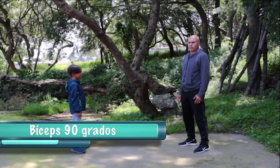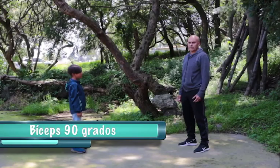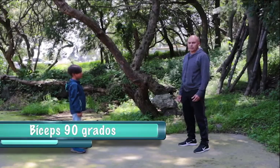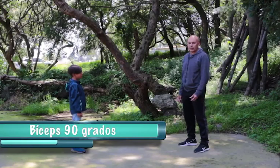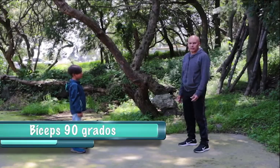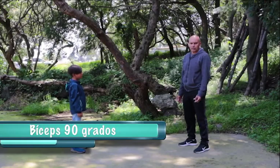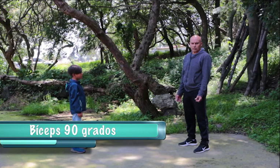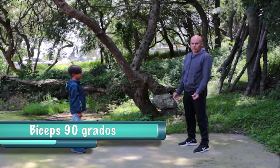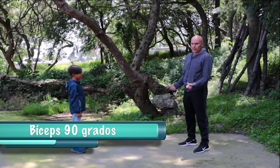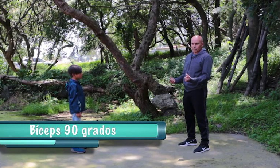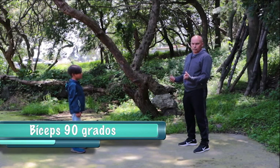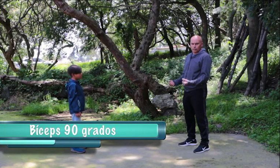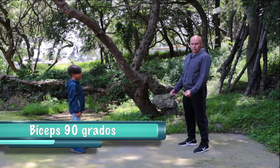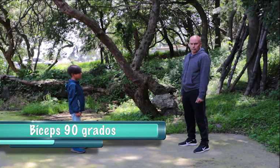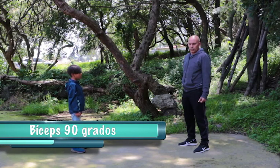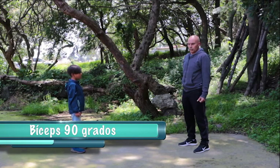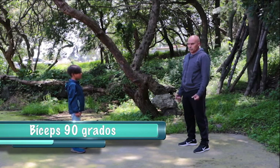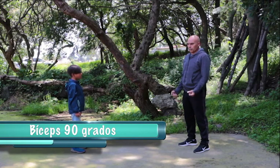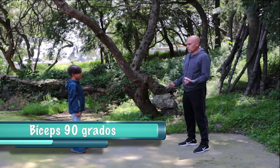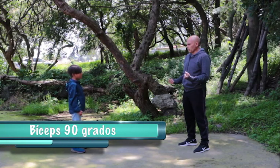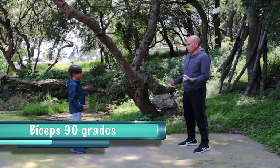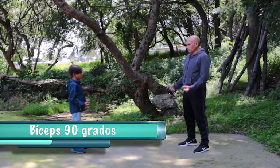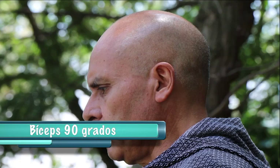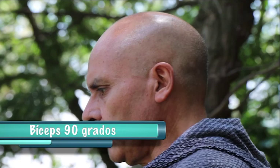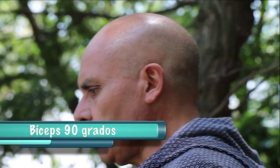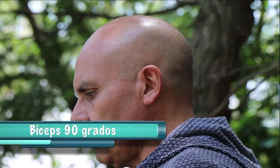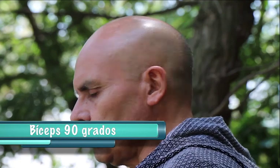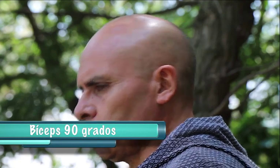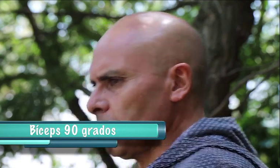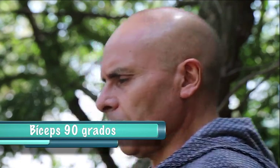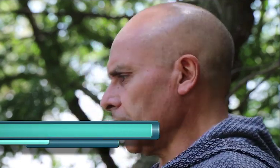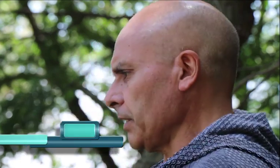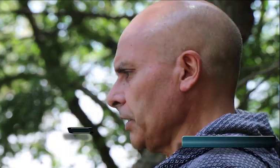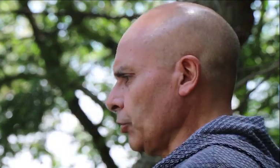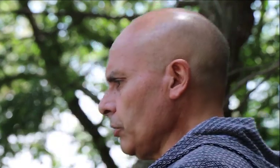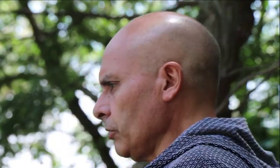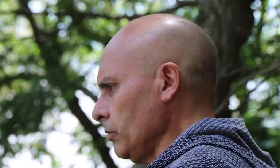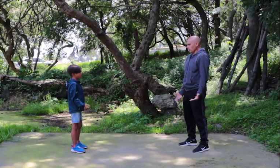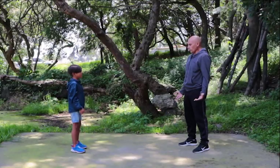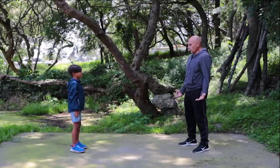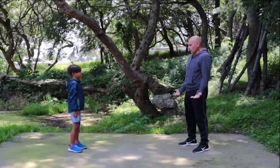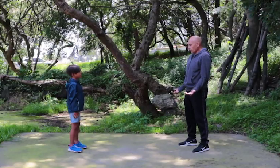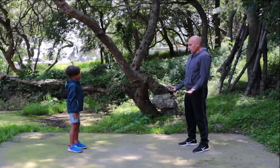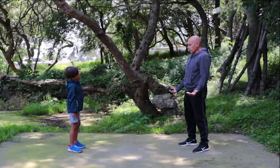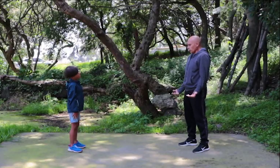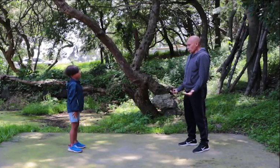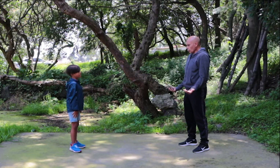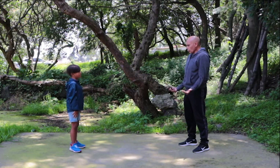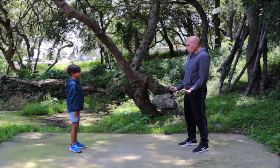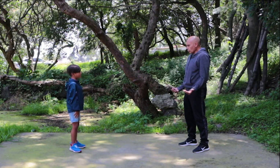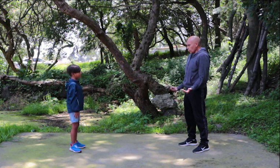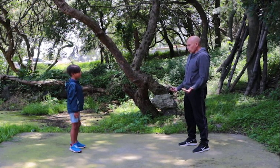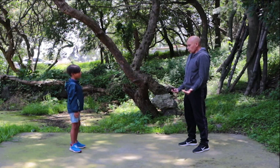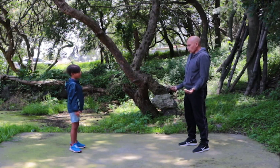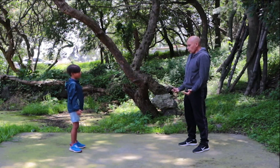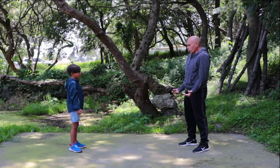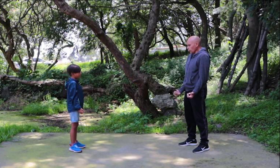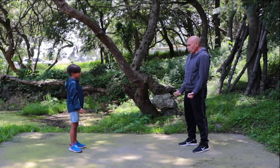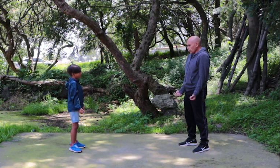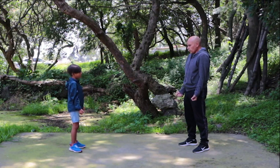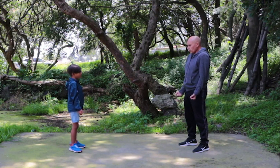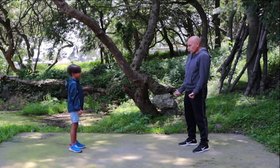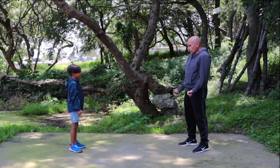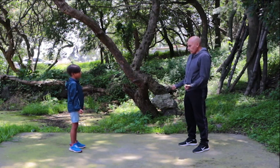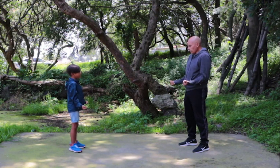Ahora vamos a trabajar el brazo de bíceps. Nos vamos a parar derechos, vamos a pegar los codos a nuestro